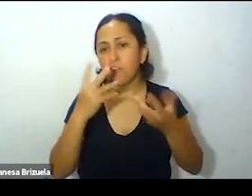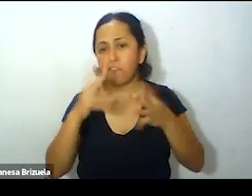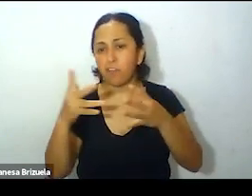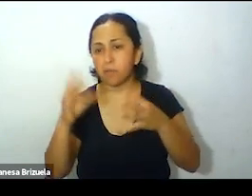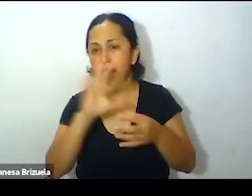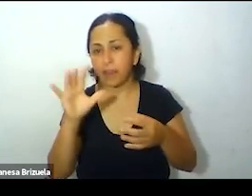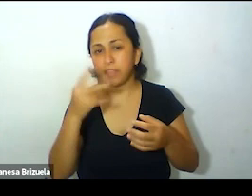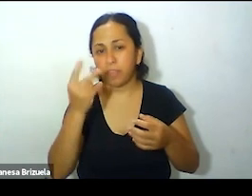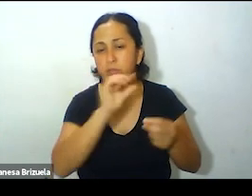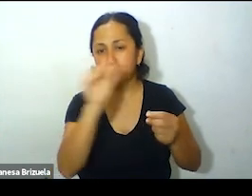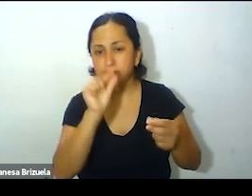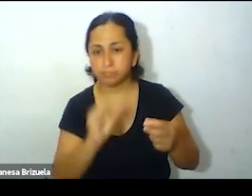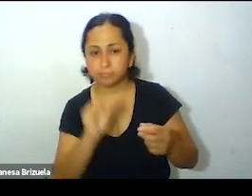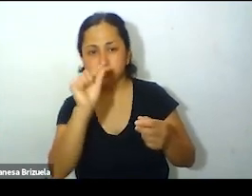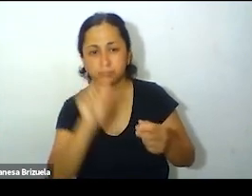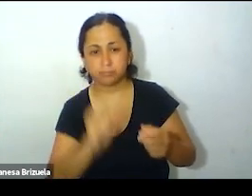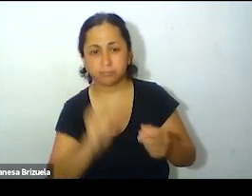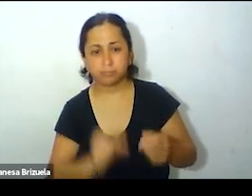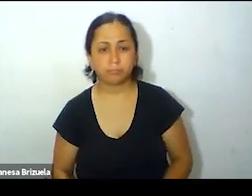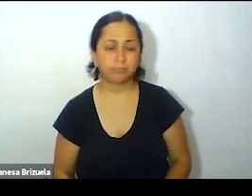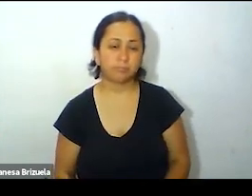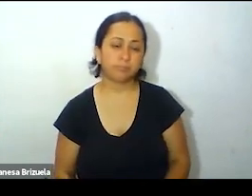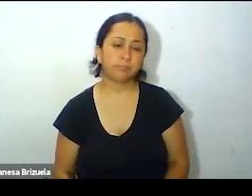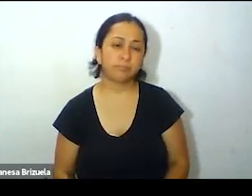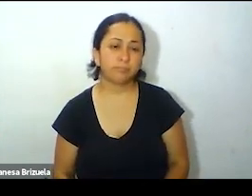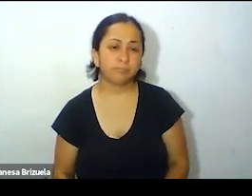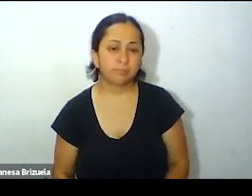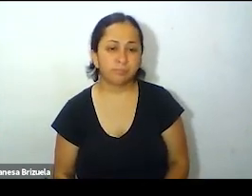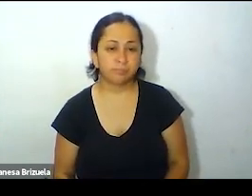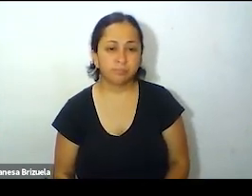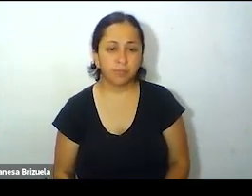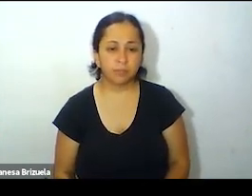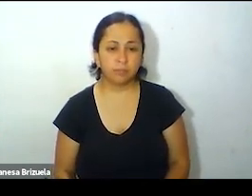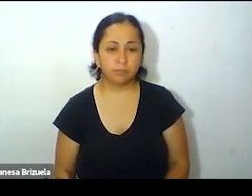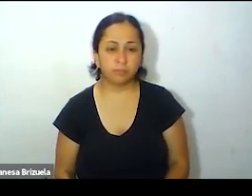letra. Otra tipografía. Esta.